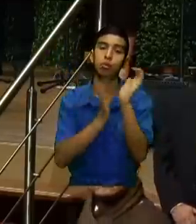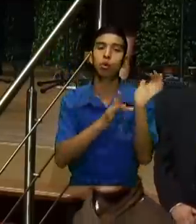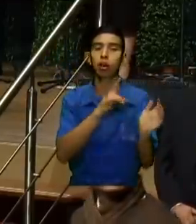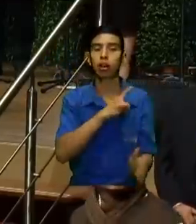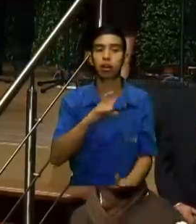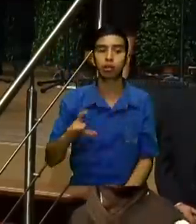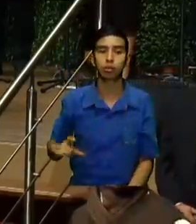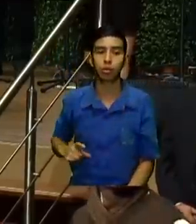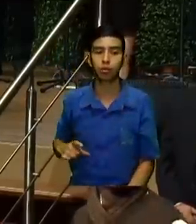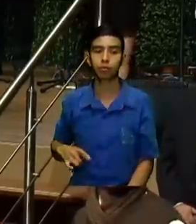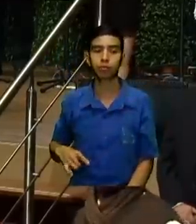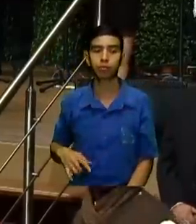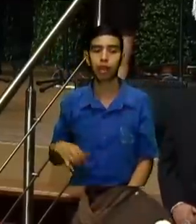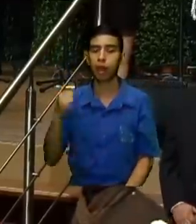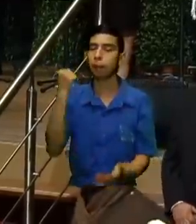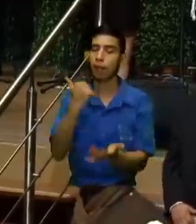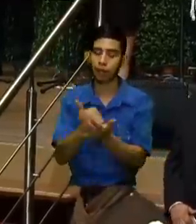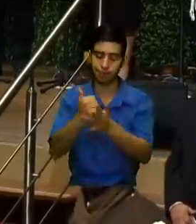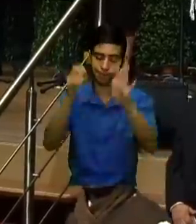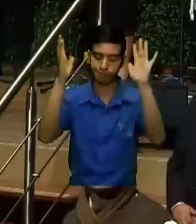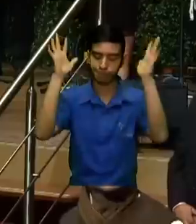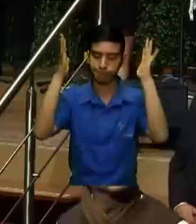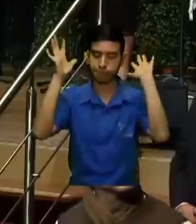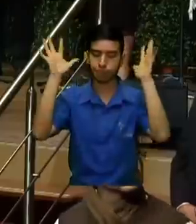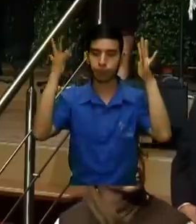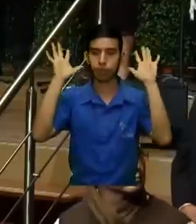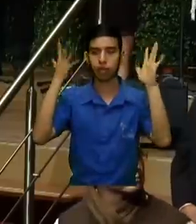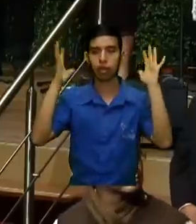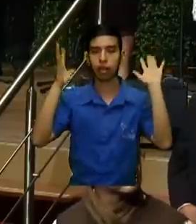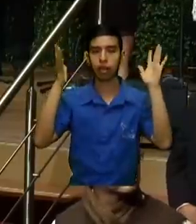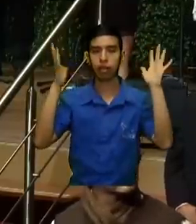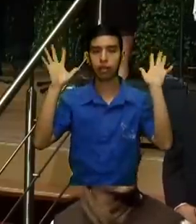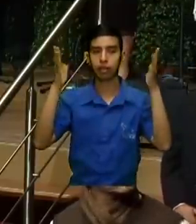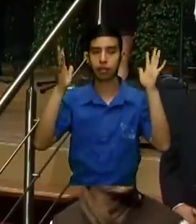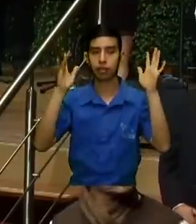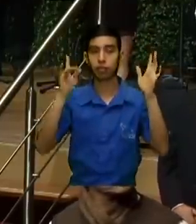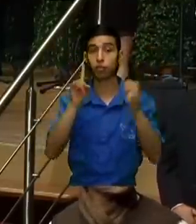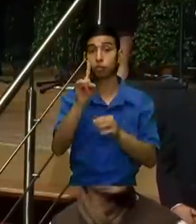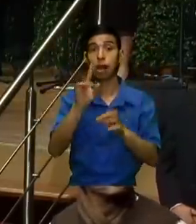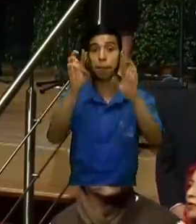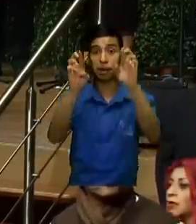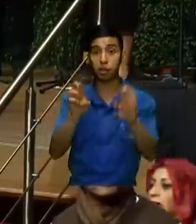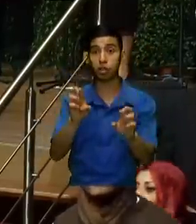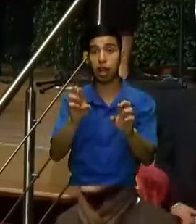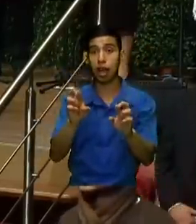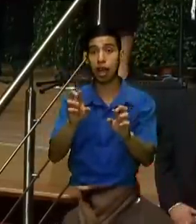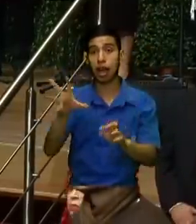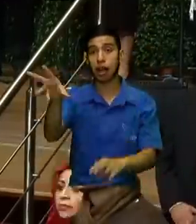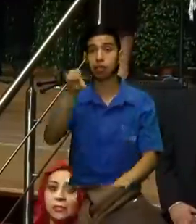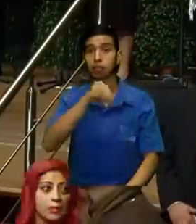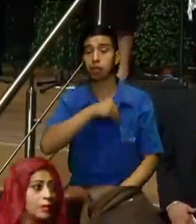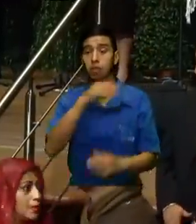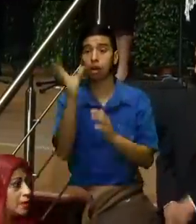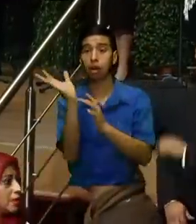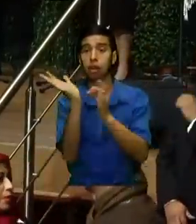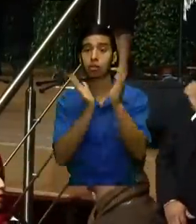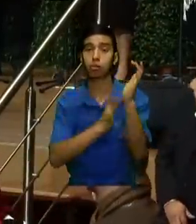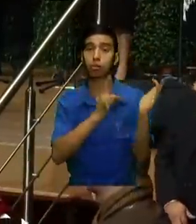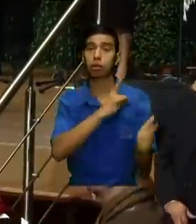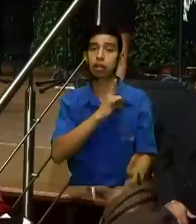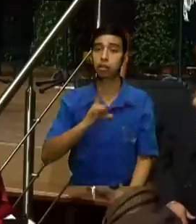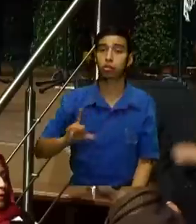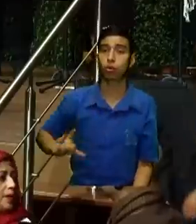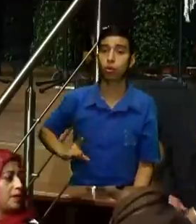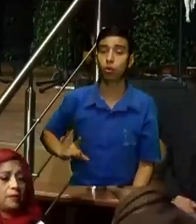Creerlo en tu corazón y confesarlo con tu boca. Ven aquí al frente, ven aquí al frente.